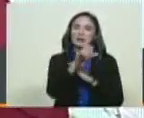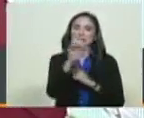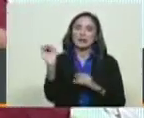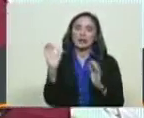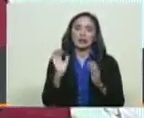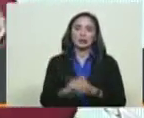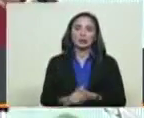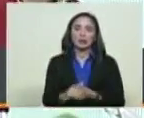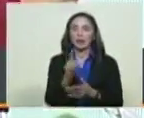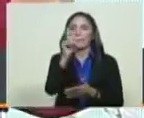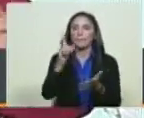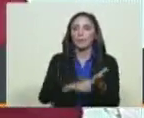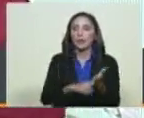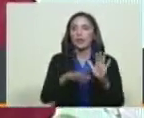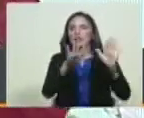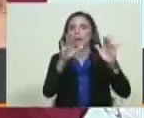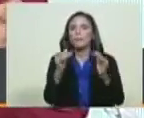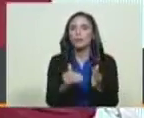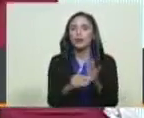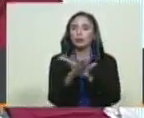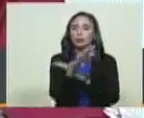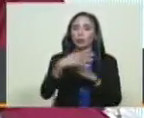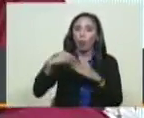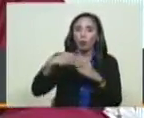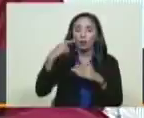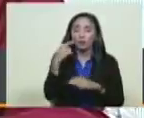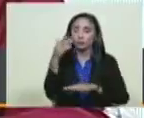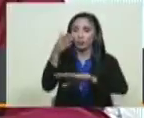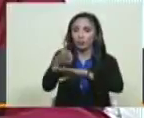mil 10 mil dólares vaya